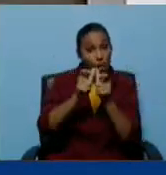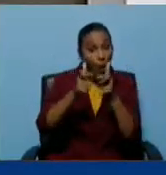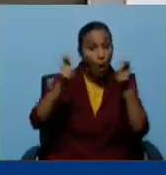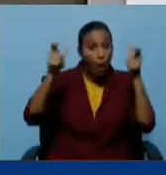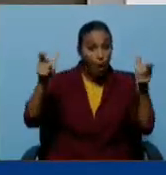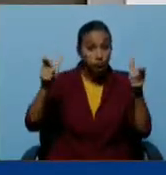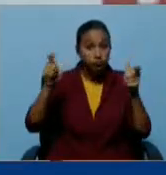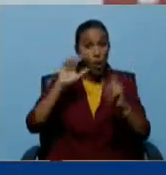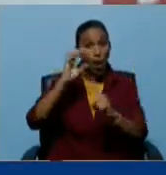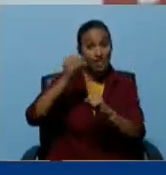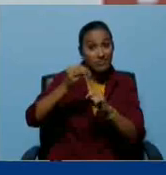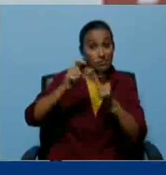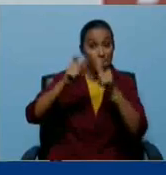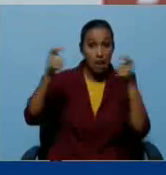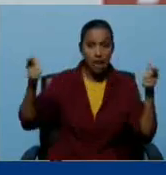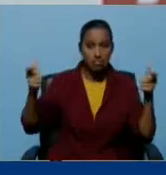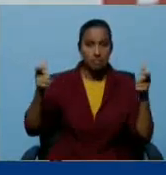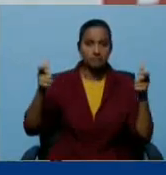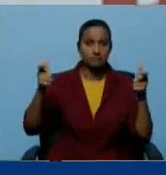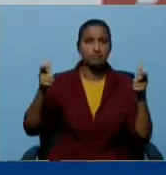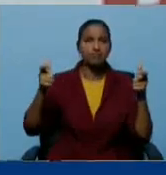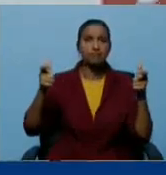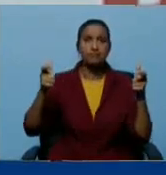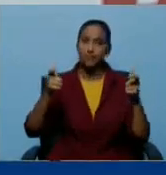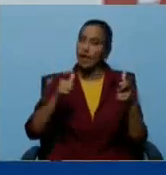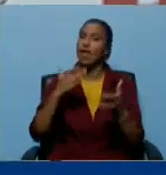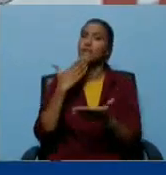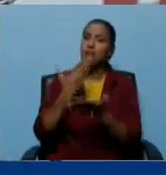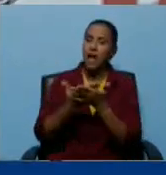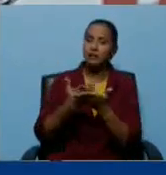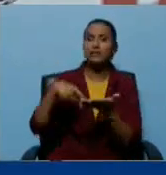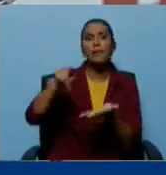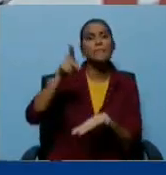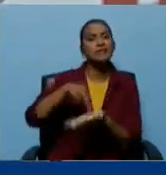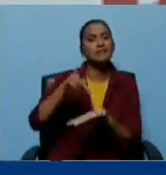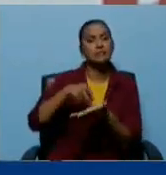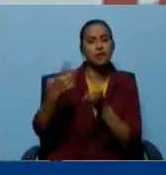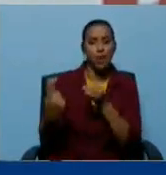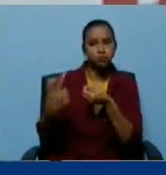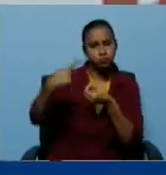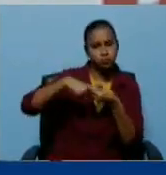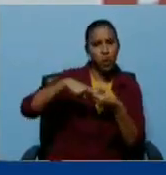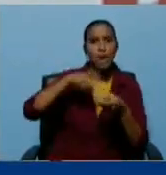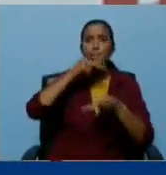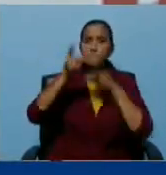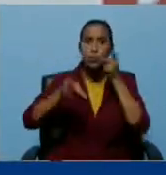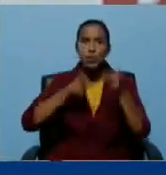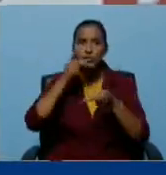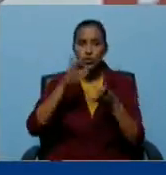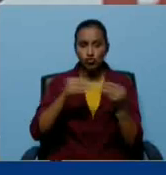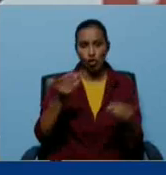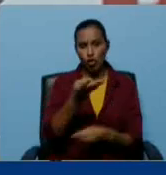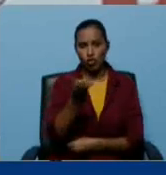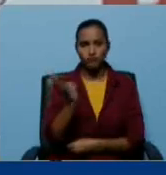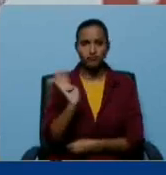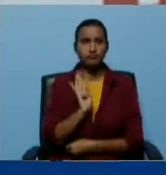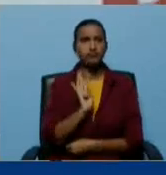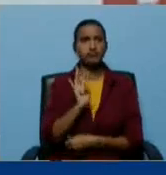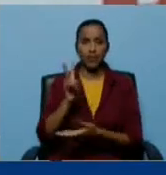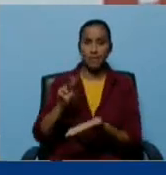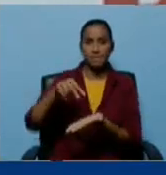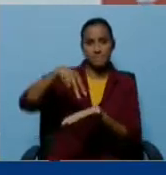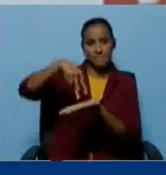Bueno, igualmente a los enlaces políticos que están aquí, ¿verdad? ¿Están todos los enlaces? ¿Por qué no se paran?